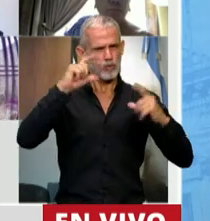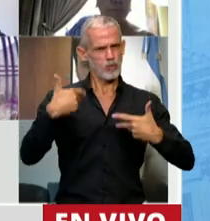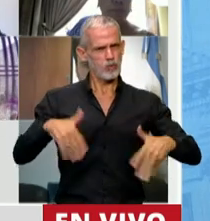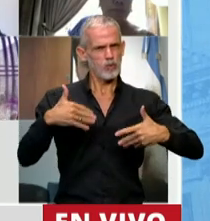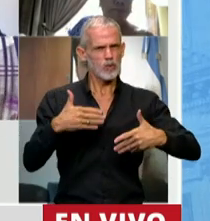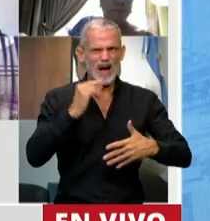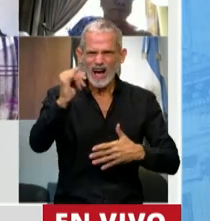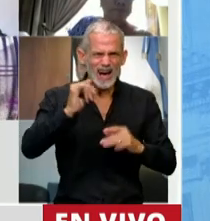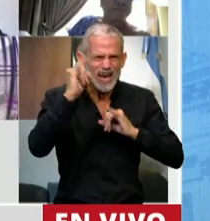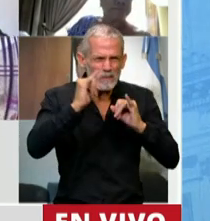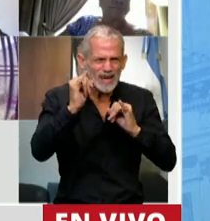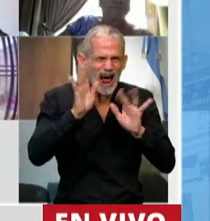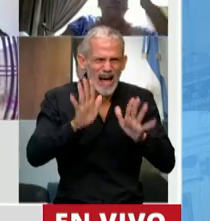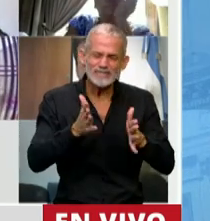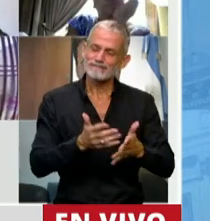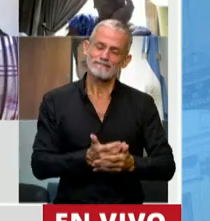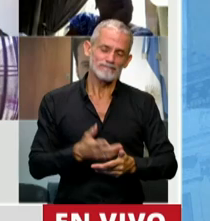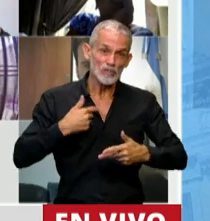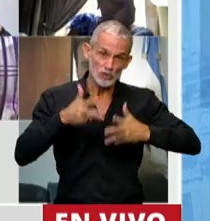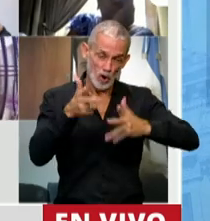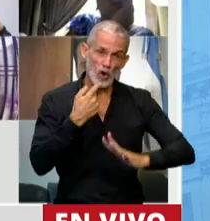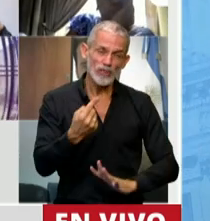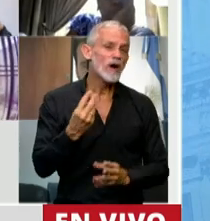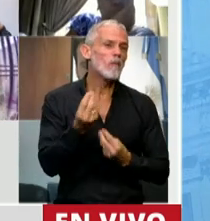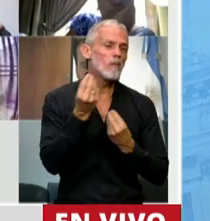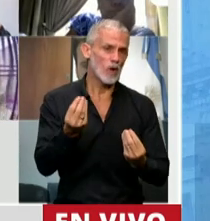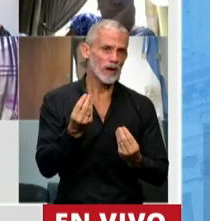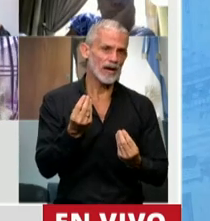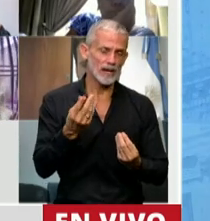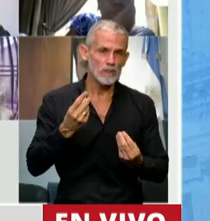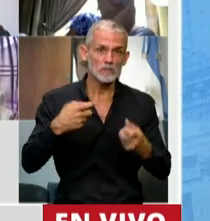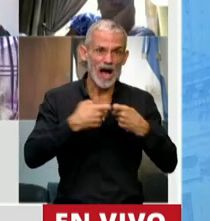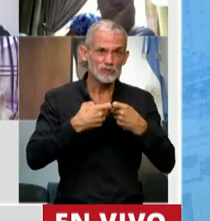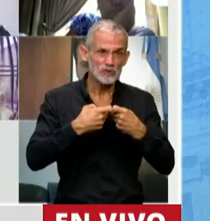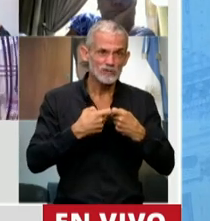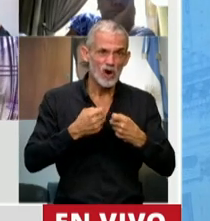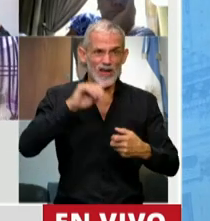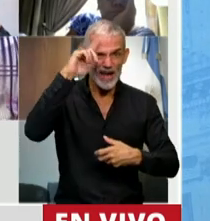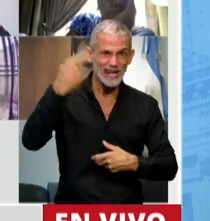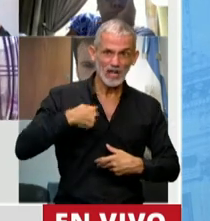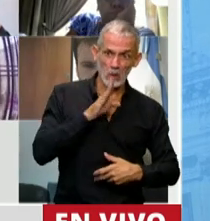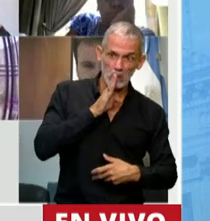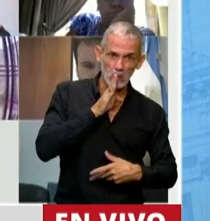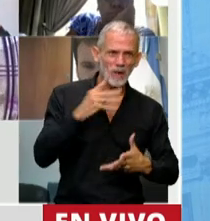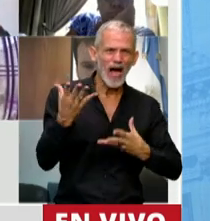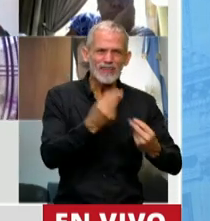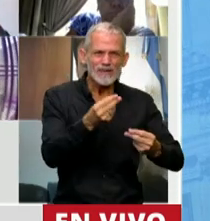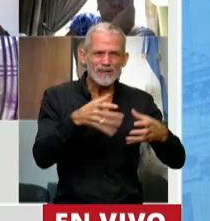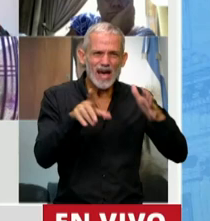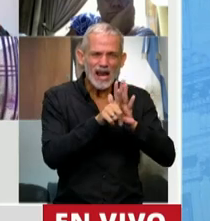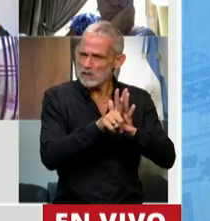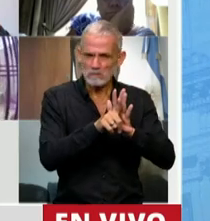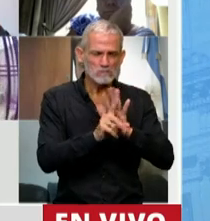altura tener que decir esto, pero lo digo porque ningún organismo del Estado salió en defensa de la